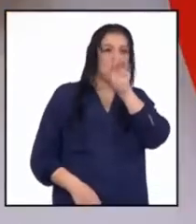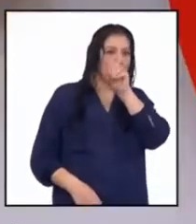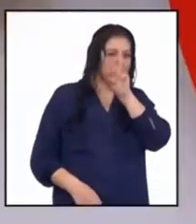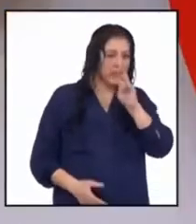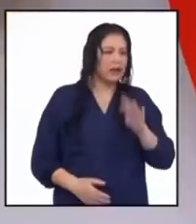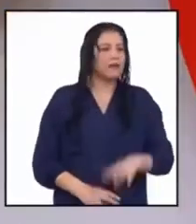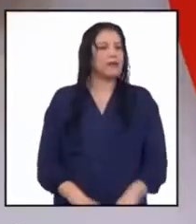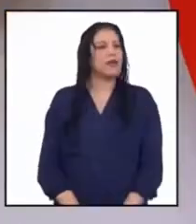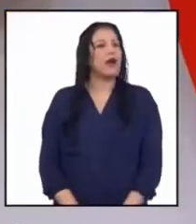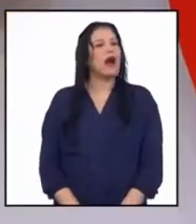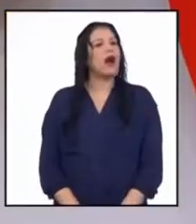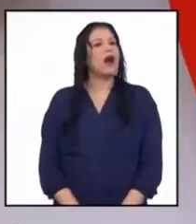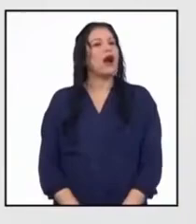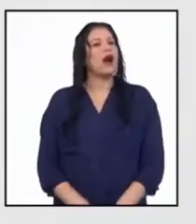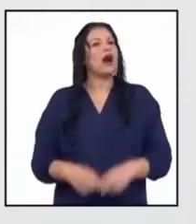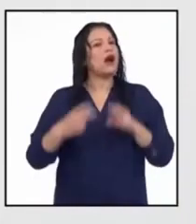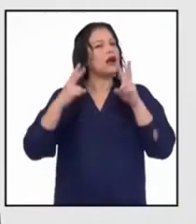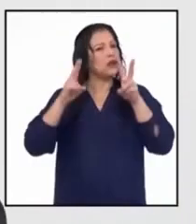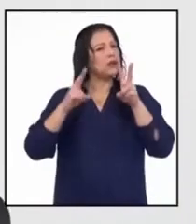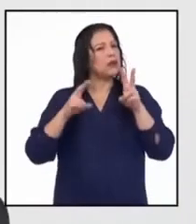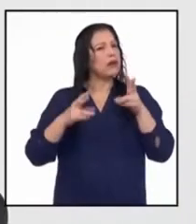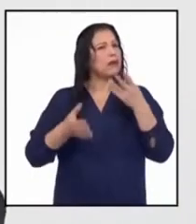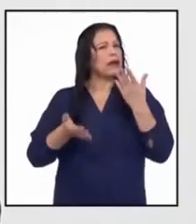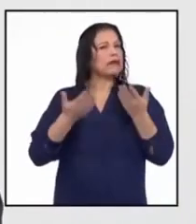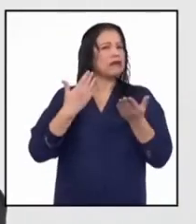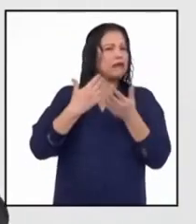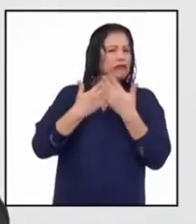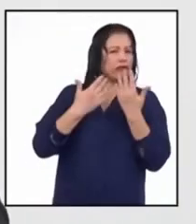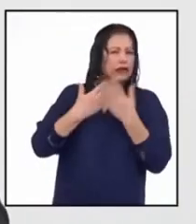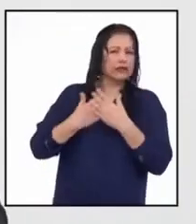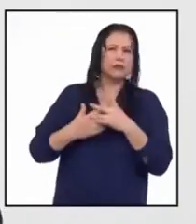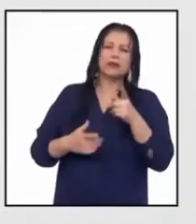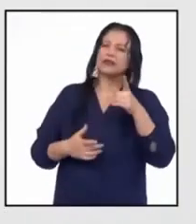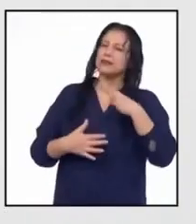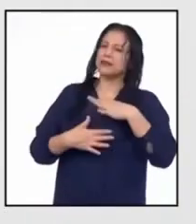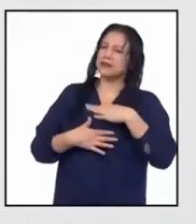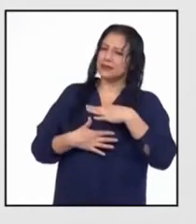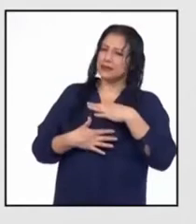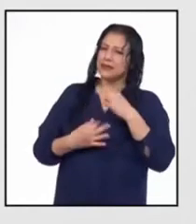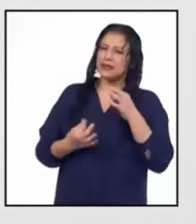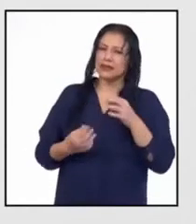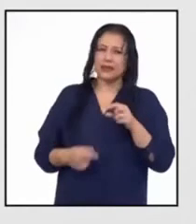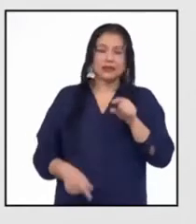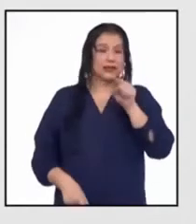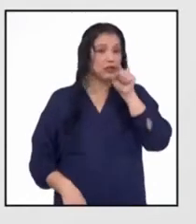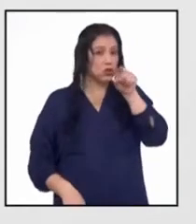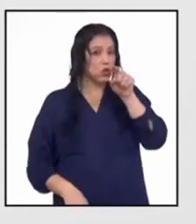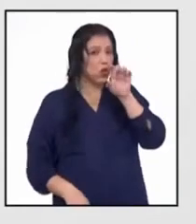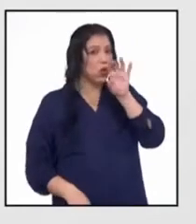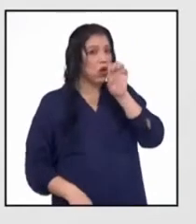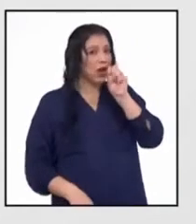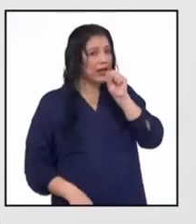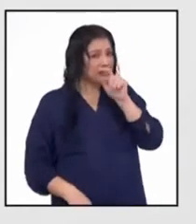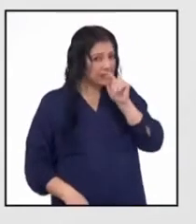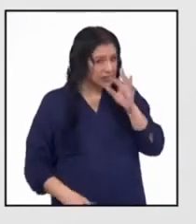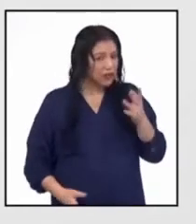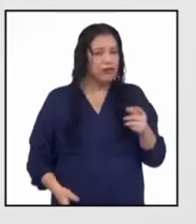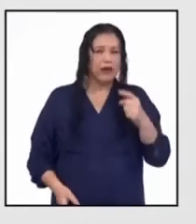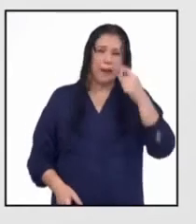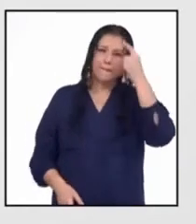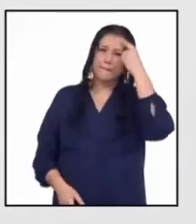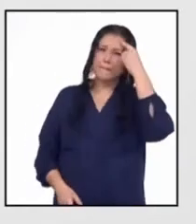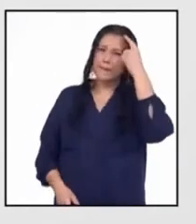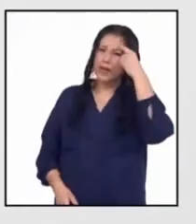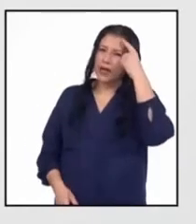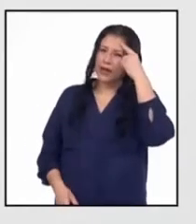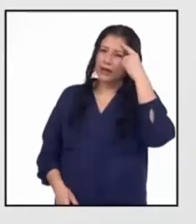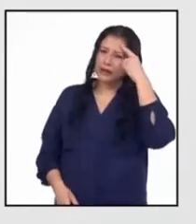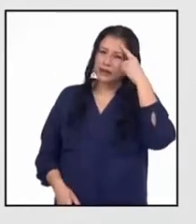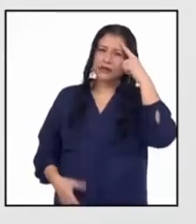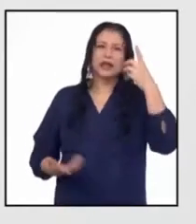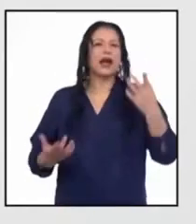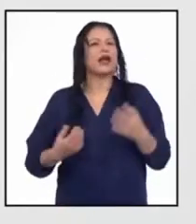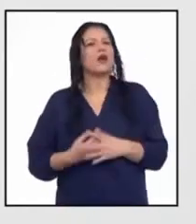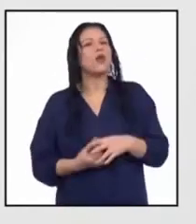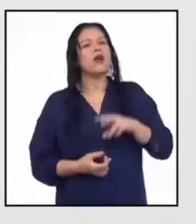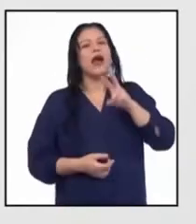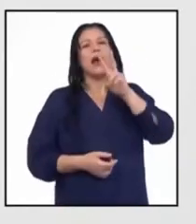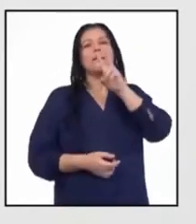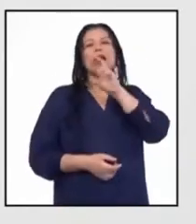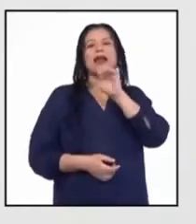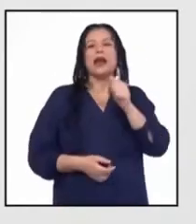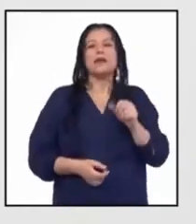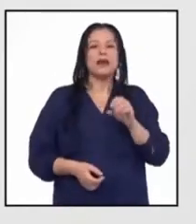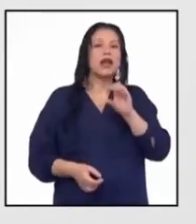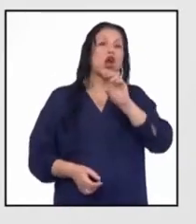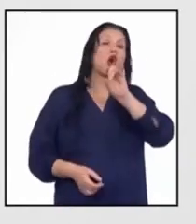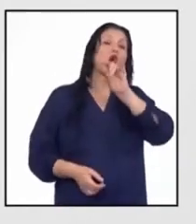Parece sencillo. Y para hacerlo más interesante, tú, Stephanie, piensa en una variable cualitativa y